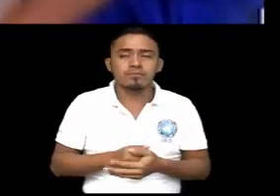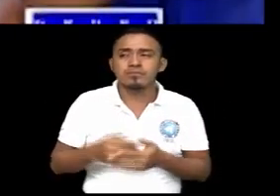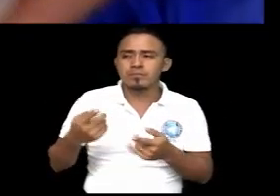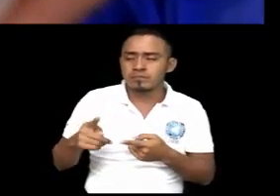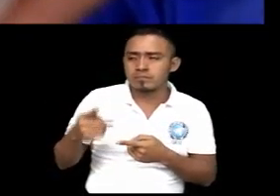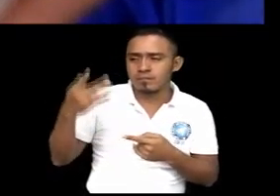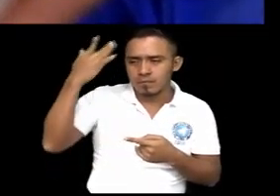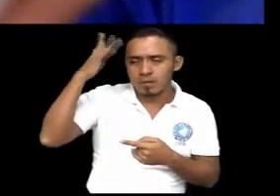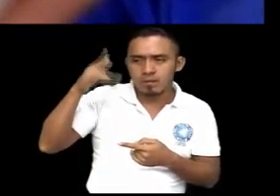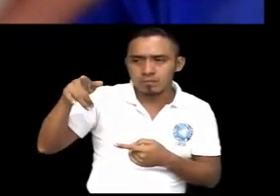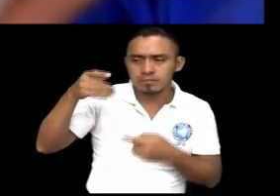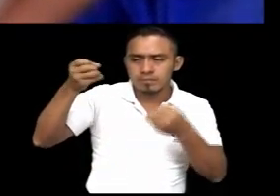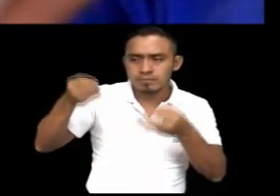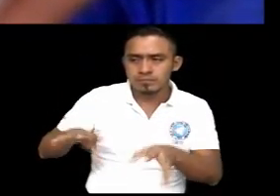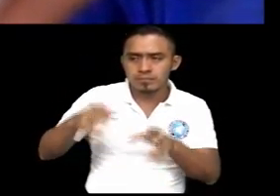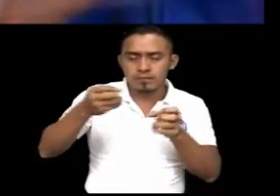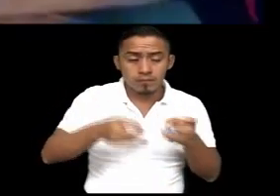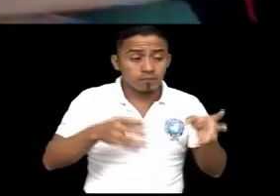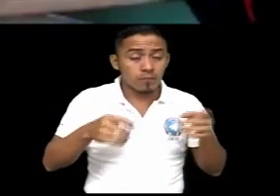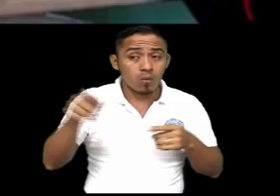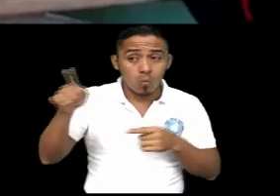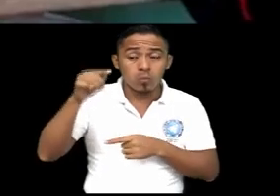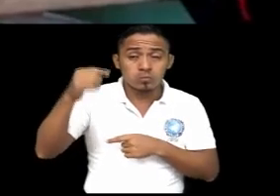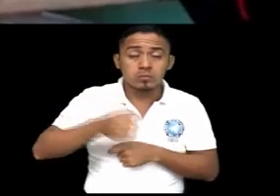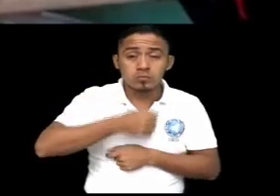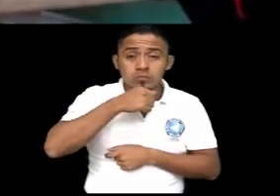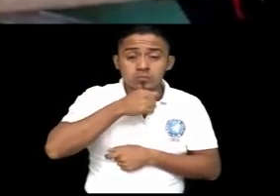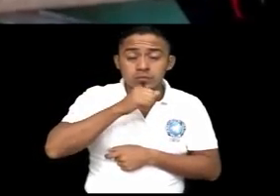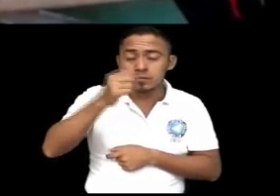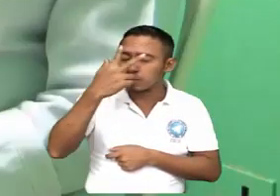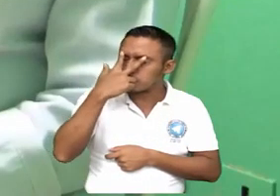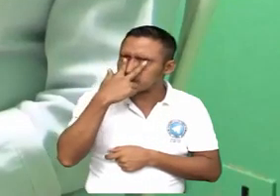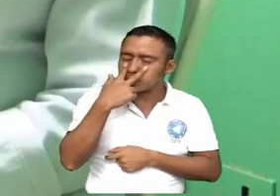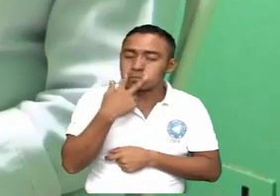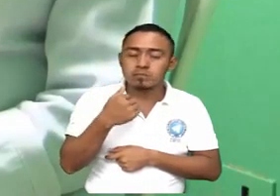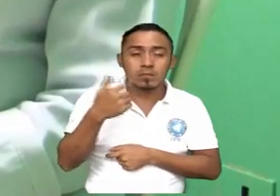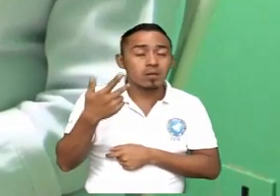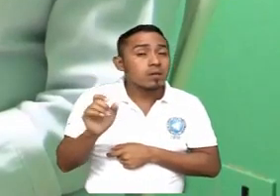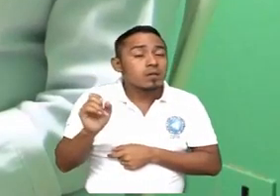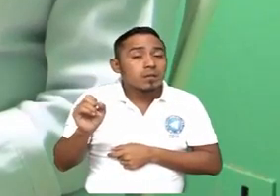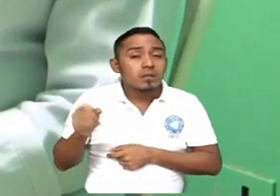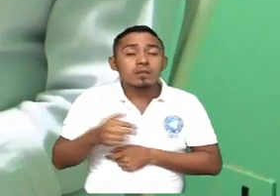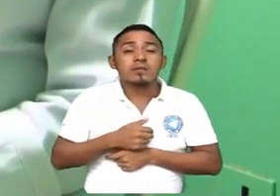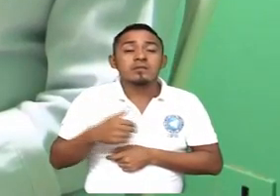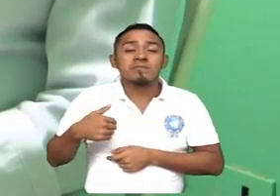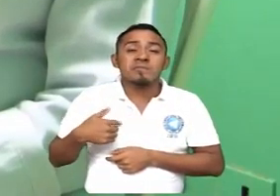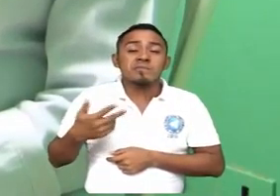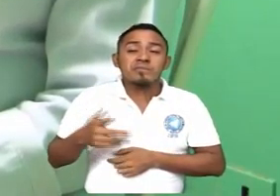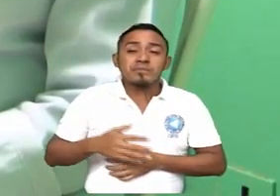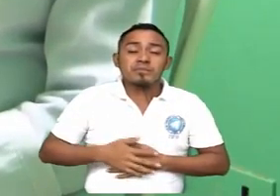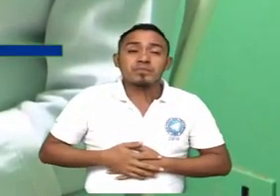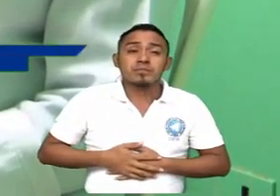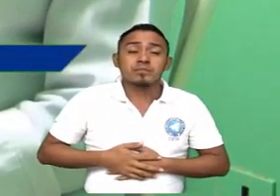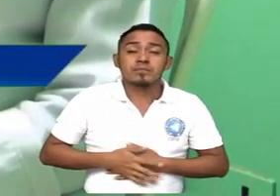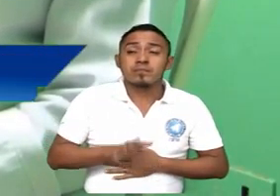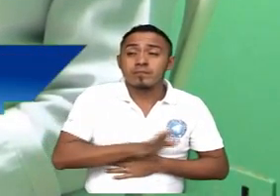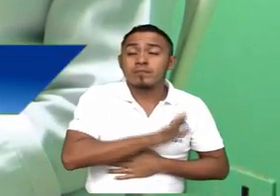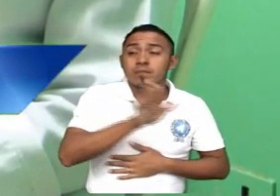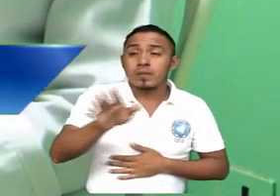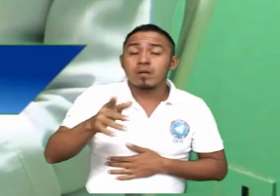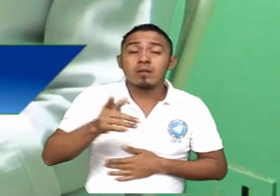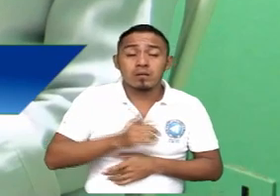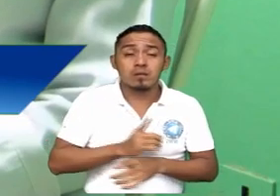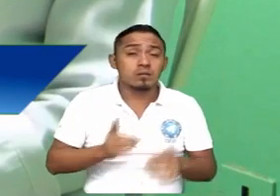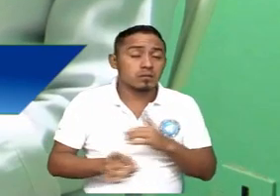visión y no sabemos cuál es la causa, un abuelito perdió la visión, pues lo primero que tenemos que hacer es irnos a chequear la